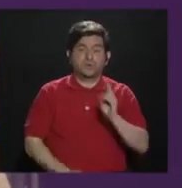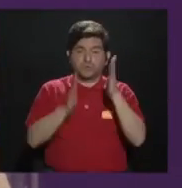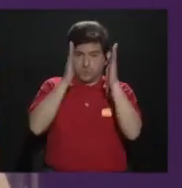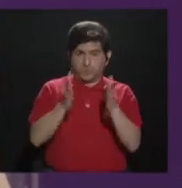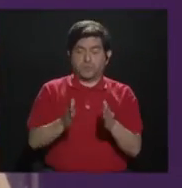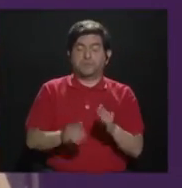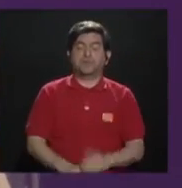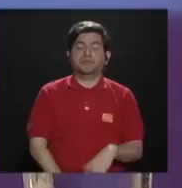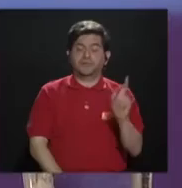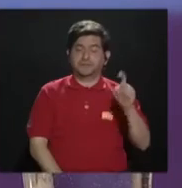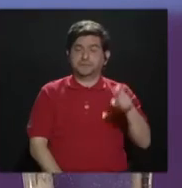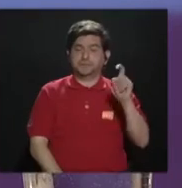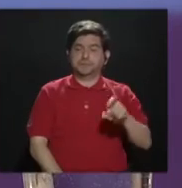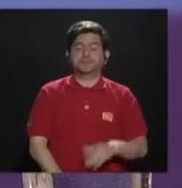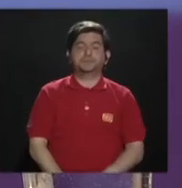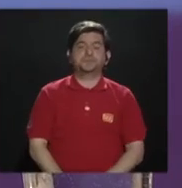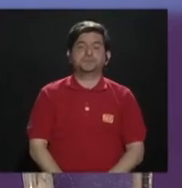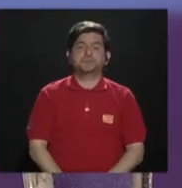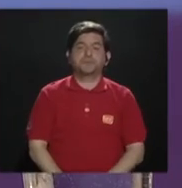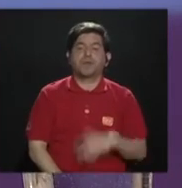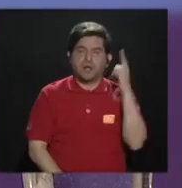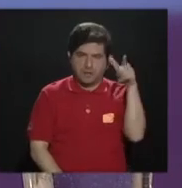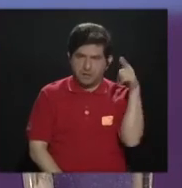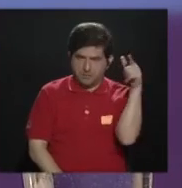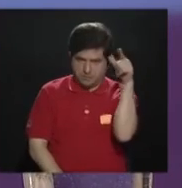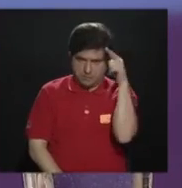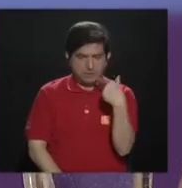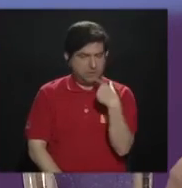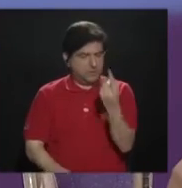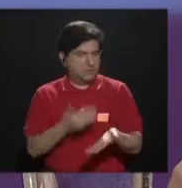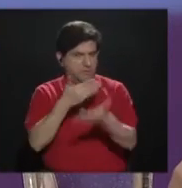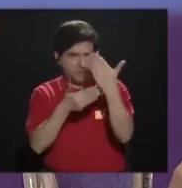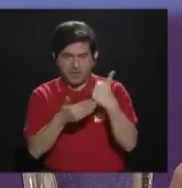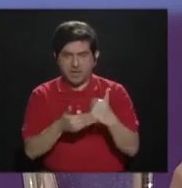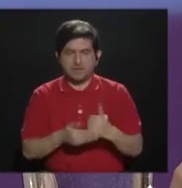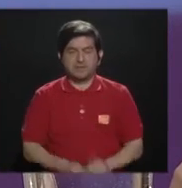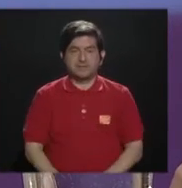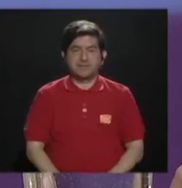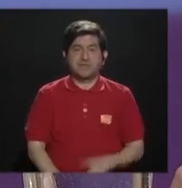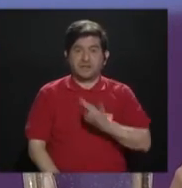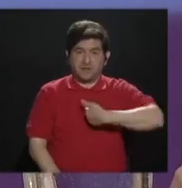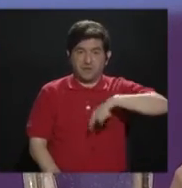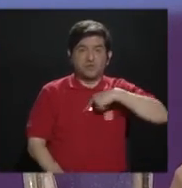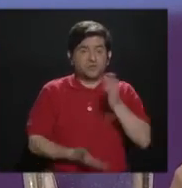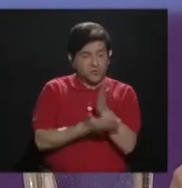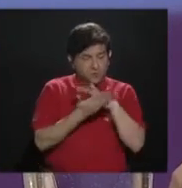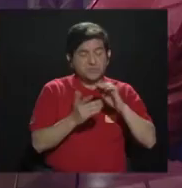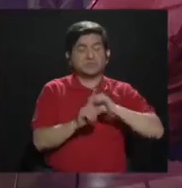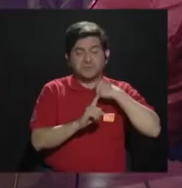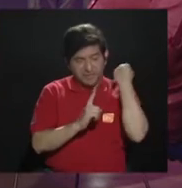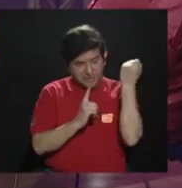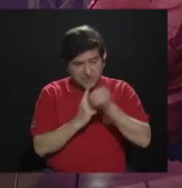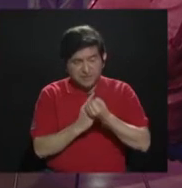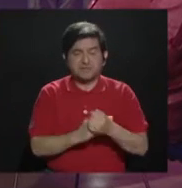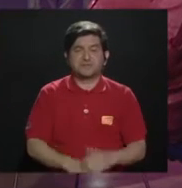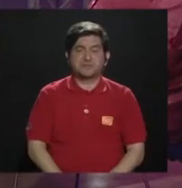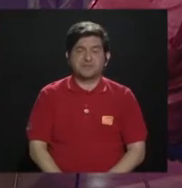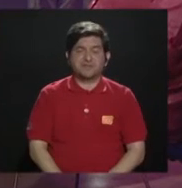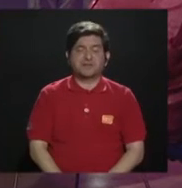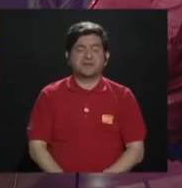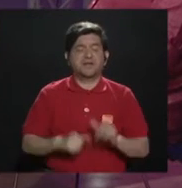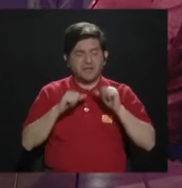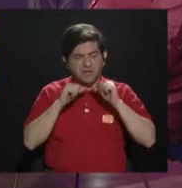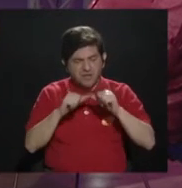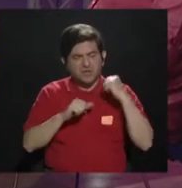compañeros. Obviamente, como decía, no nacemos de un repollo y somos parte de esta sociedad, y todavía nos queda